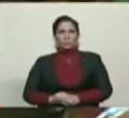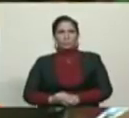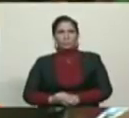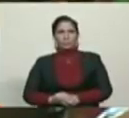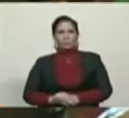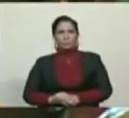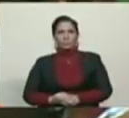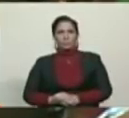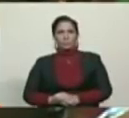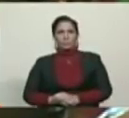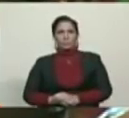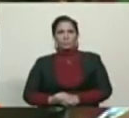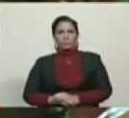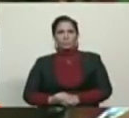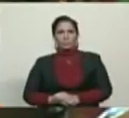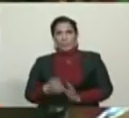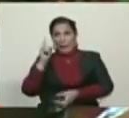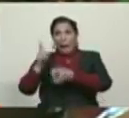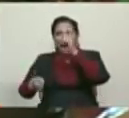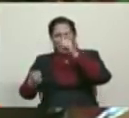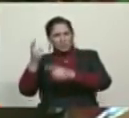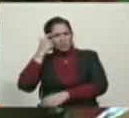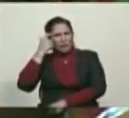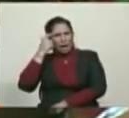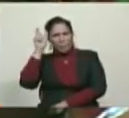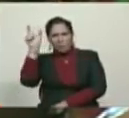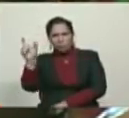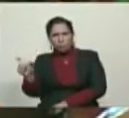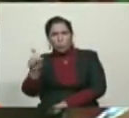Para ver si alguien sabe quién es Guaidó, para comenzar, ¿no?